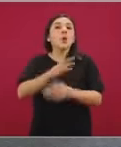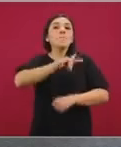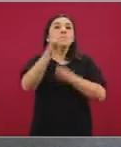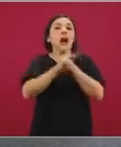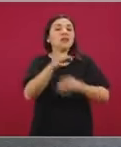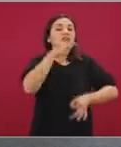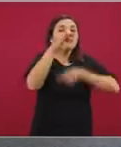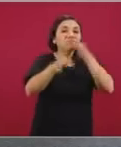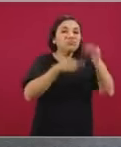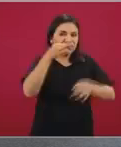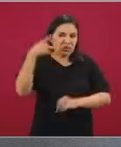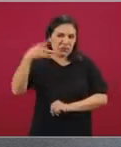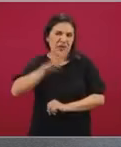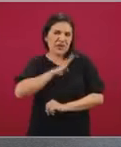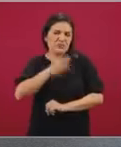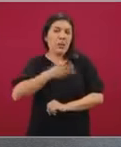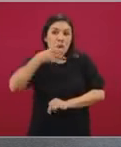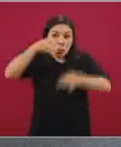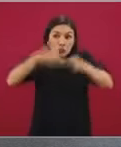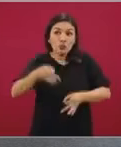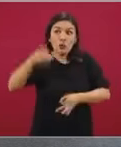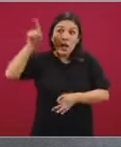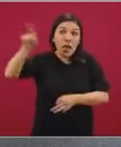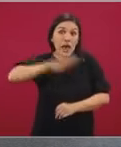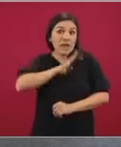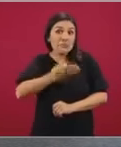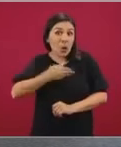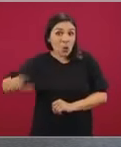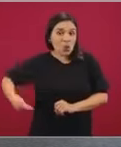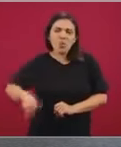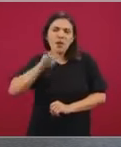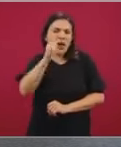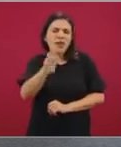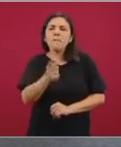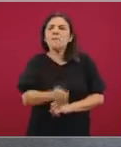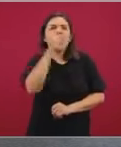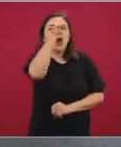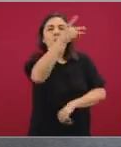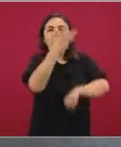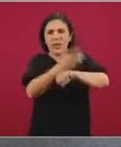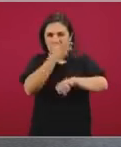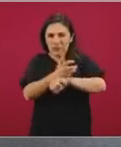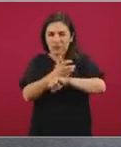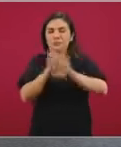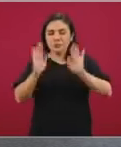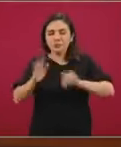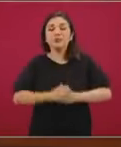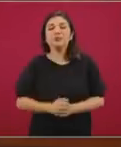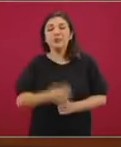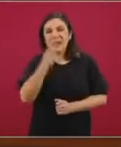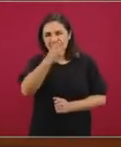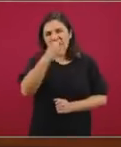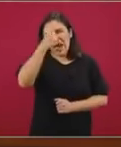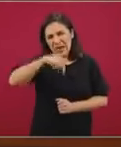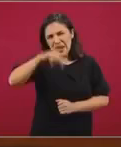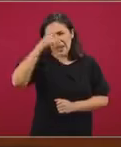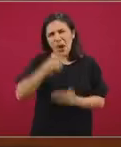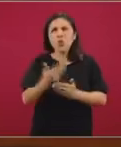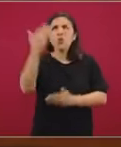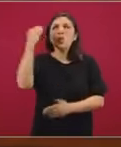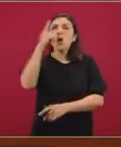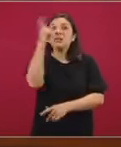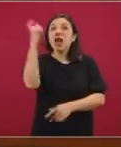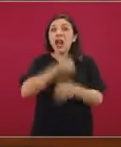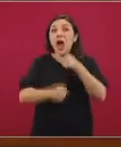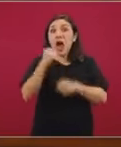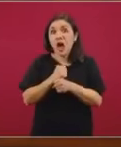guerra, pero en realidad no tiene nada que ver con España, surgió en Estados Unidos. Pero de esta gripe de hace 100